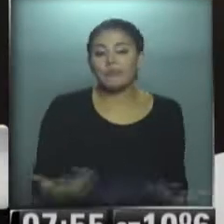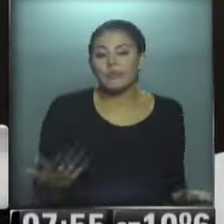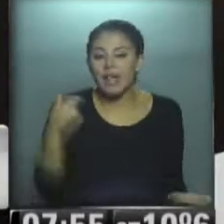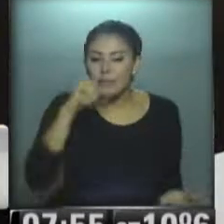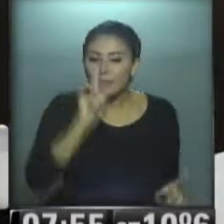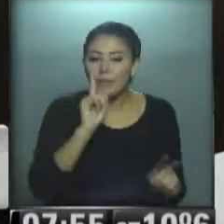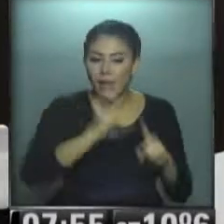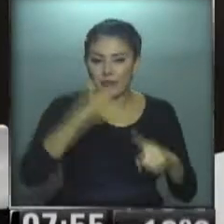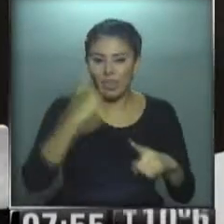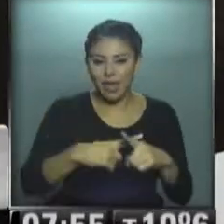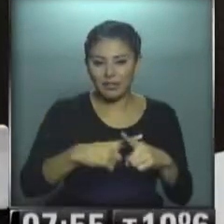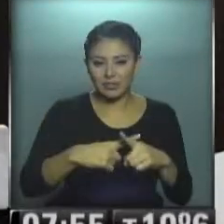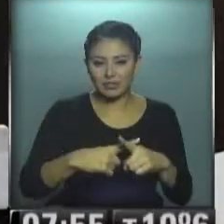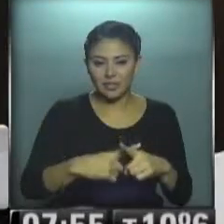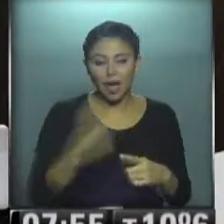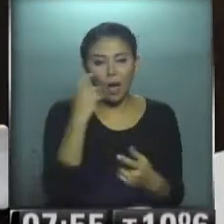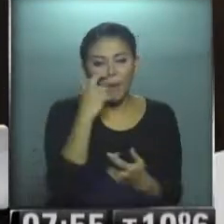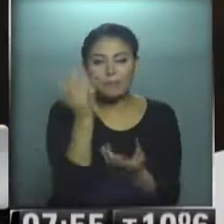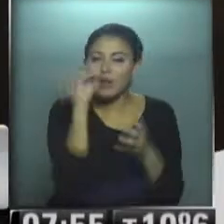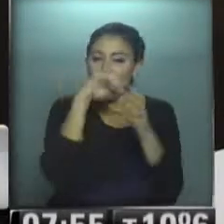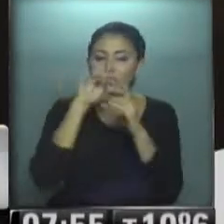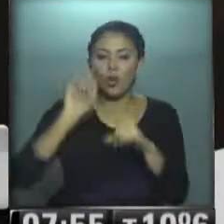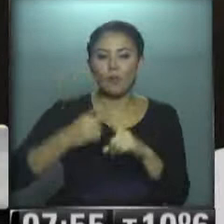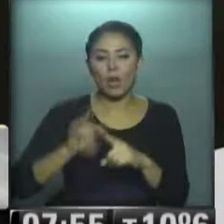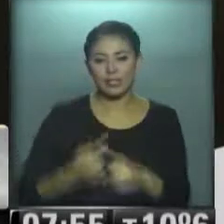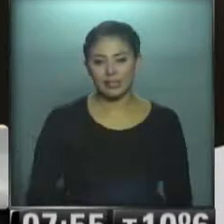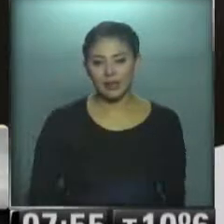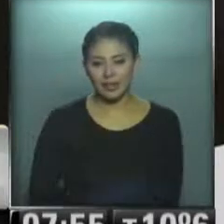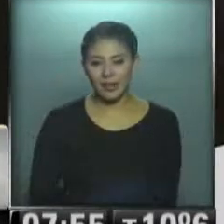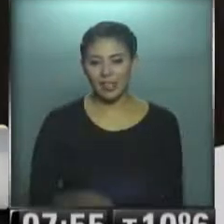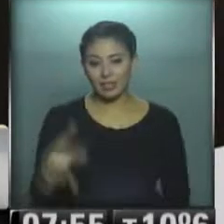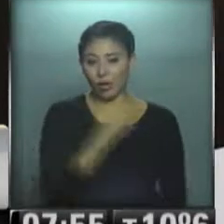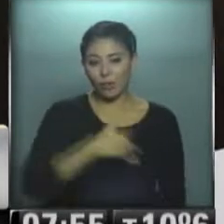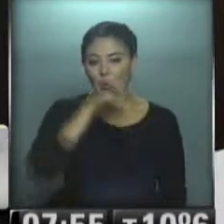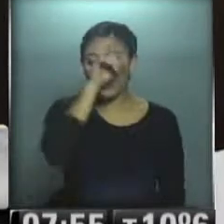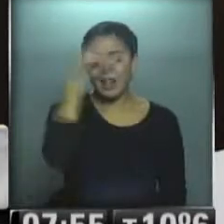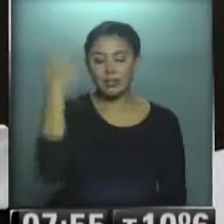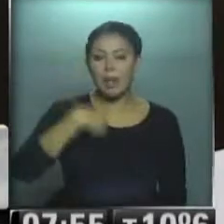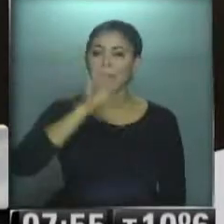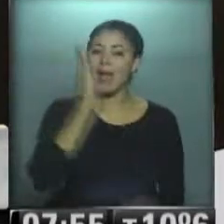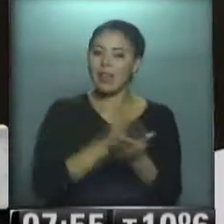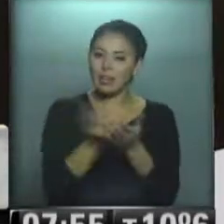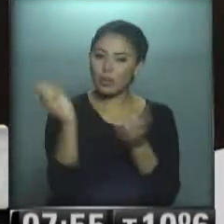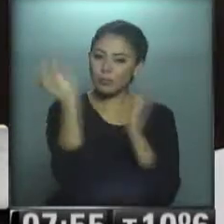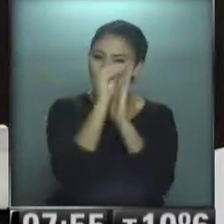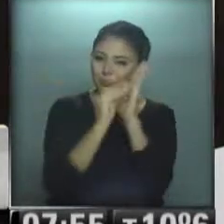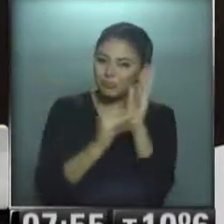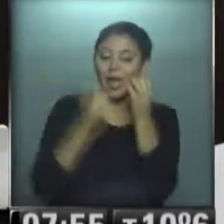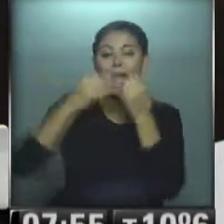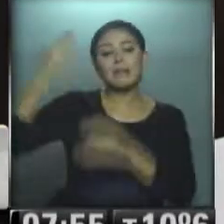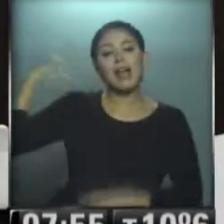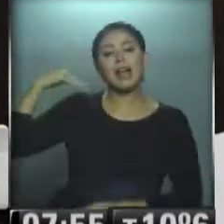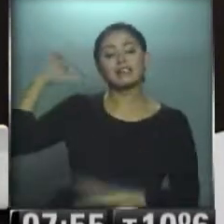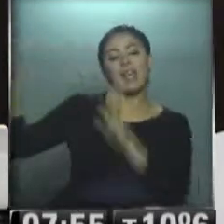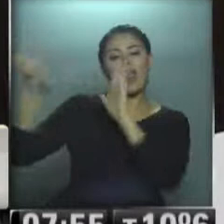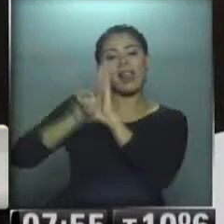este festival viene a formar parte de una política del Gobierno Nacional de ampliación de derechos, que comenzó con el voto de la ley de